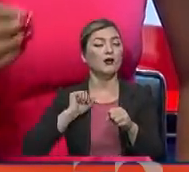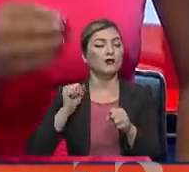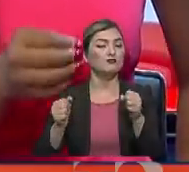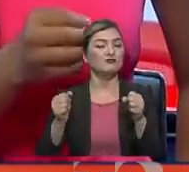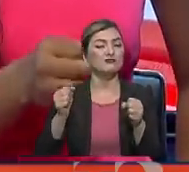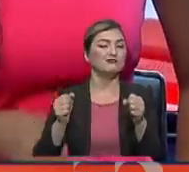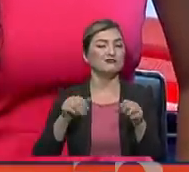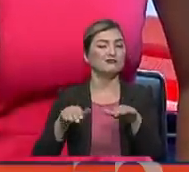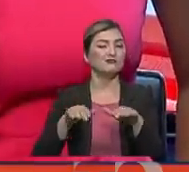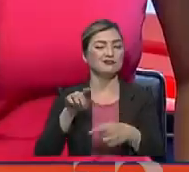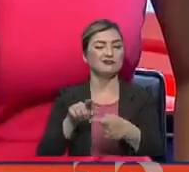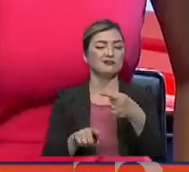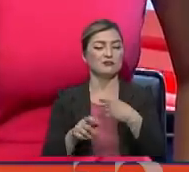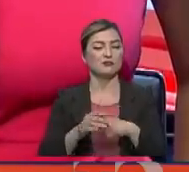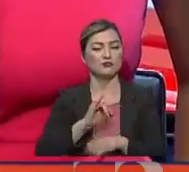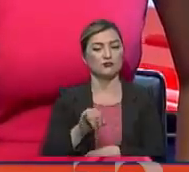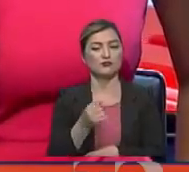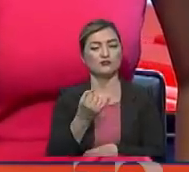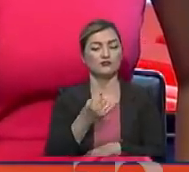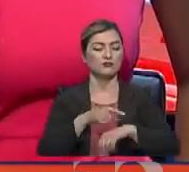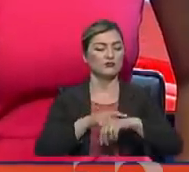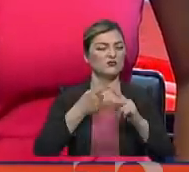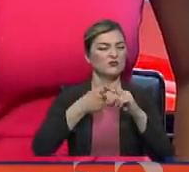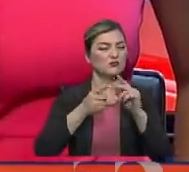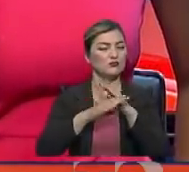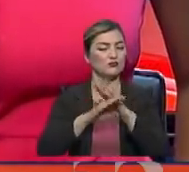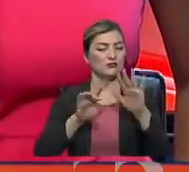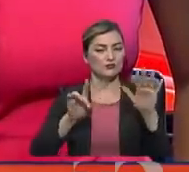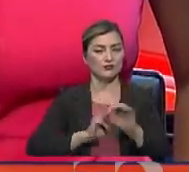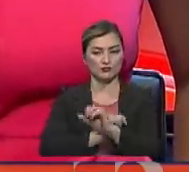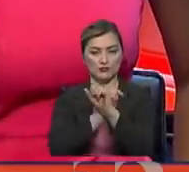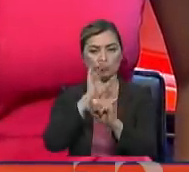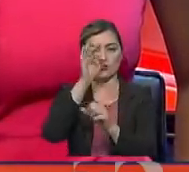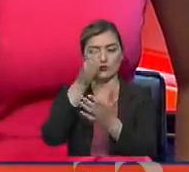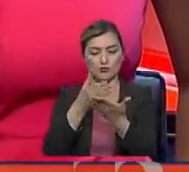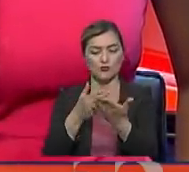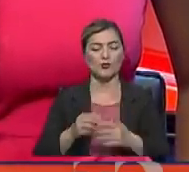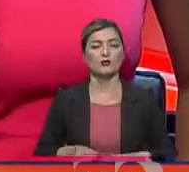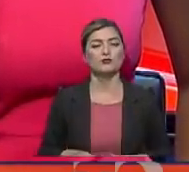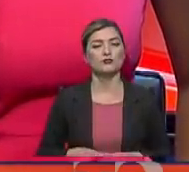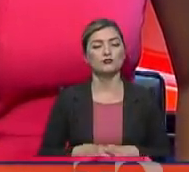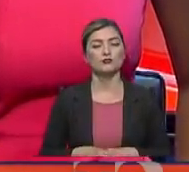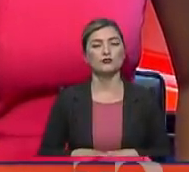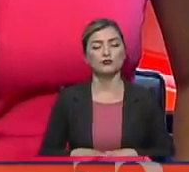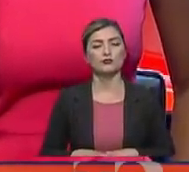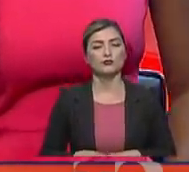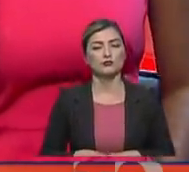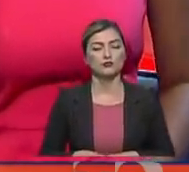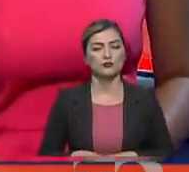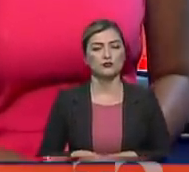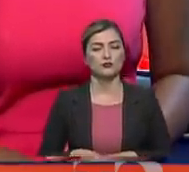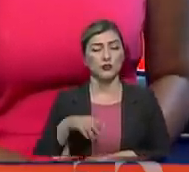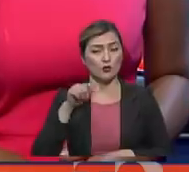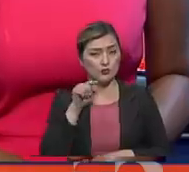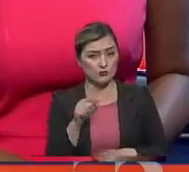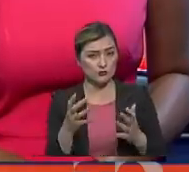jueves y recuerde que la restricción inició a partir de las 6:00 a.m. y va hasta las 9:30. Bueno, y también debe recordar que si usted